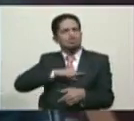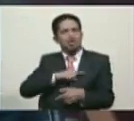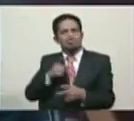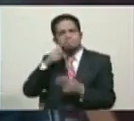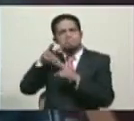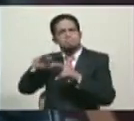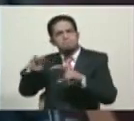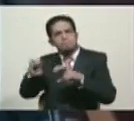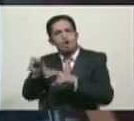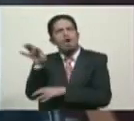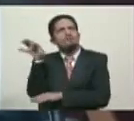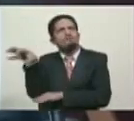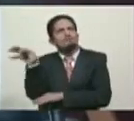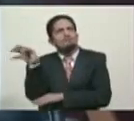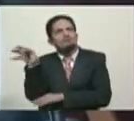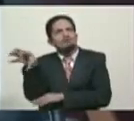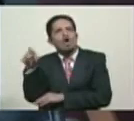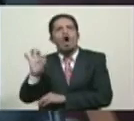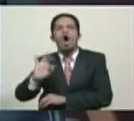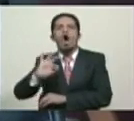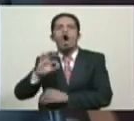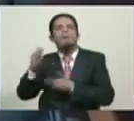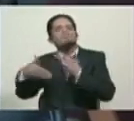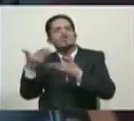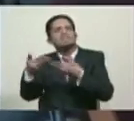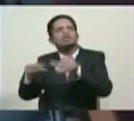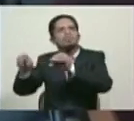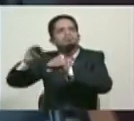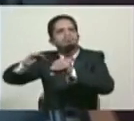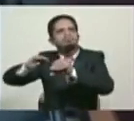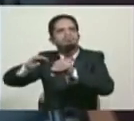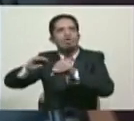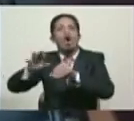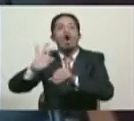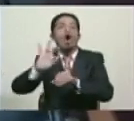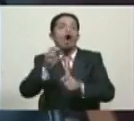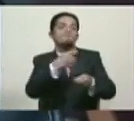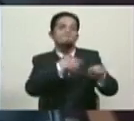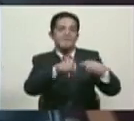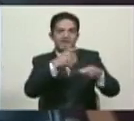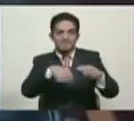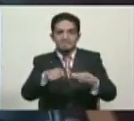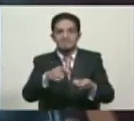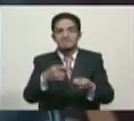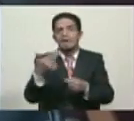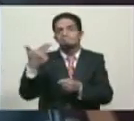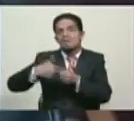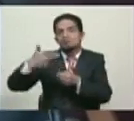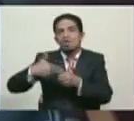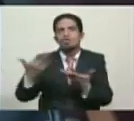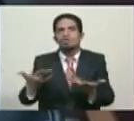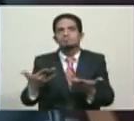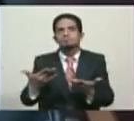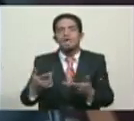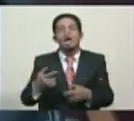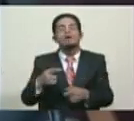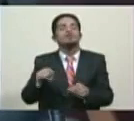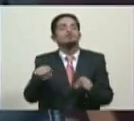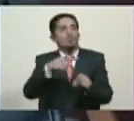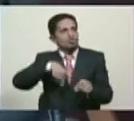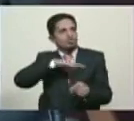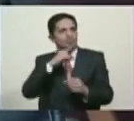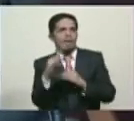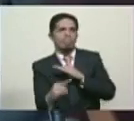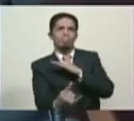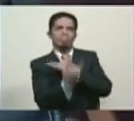la explotación, ni el procesamiento y mucho menos la comercialización de nuestro petróleo. Nos hicieron creer que la